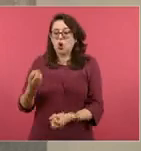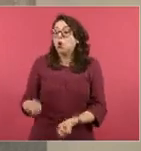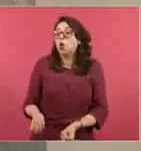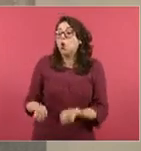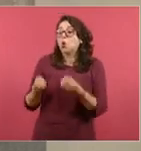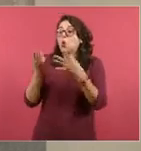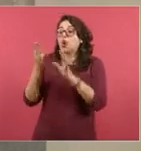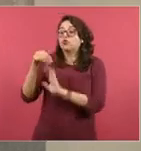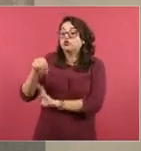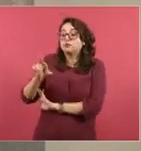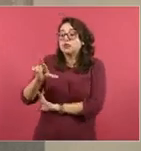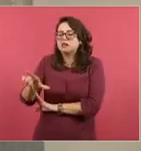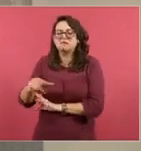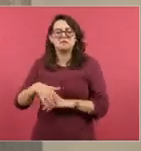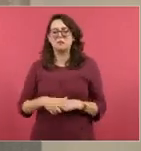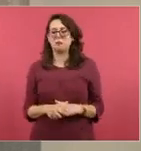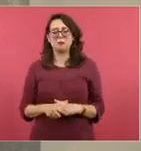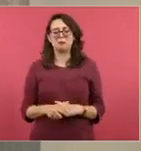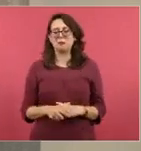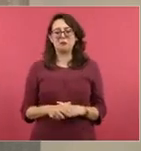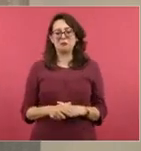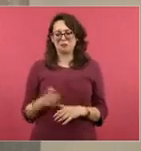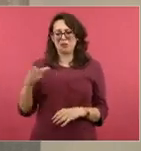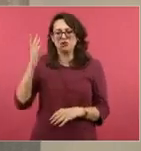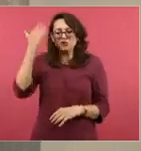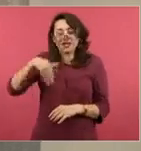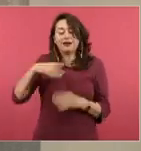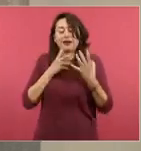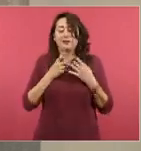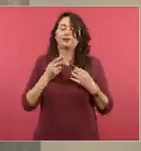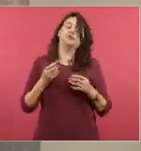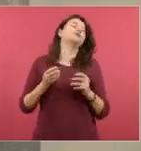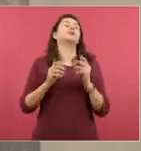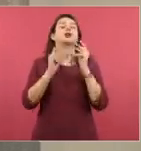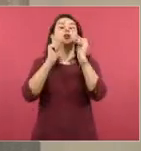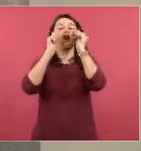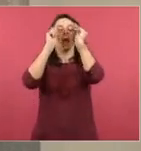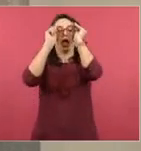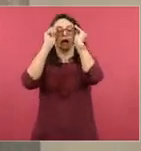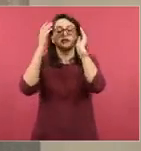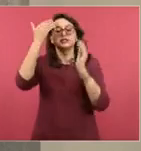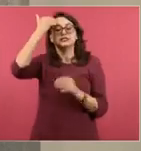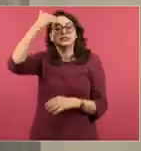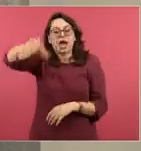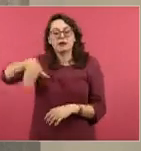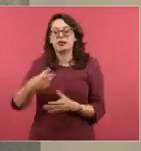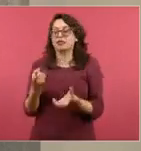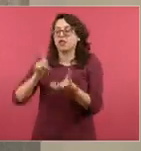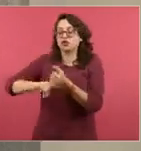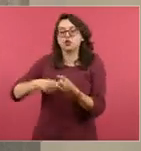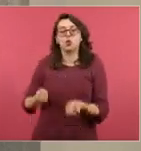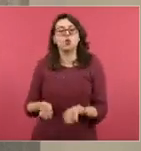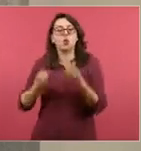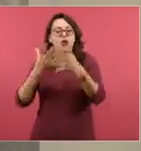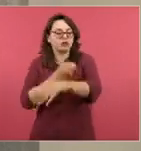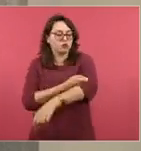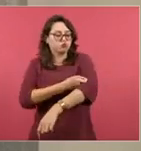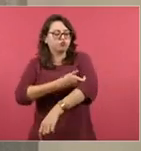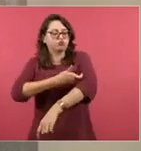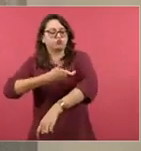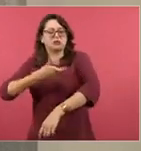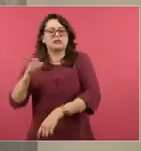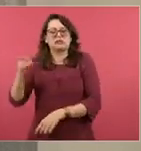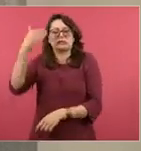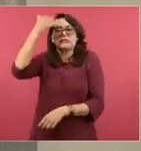que no es un buen referente, pero sí sabe lo que está haciendo. Ni me saca más ni me saca menos sangre, ¿verdad? O cuando